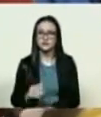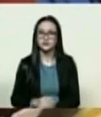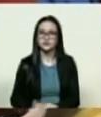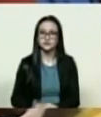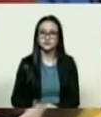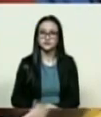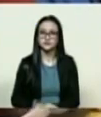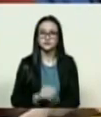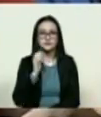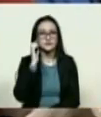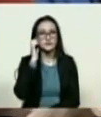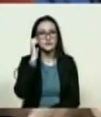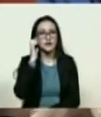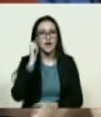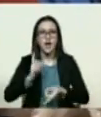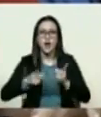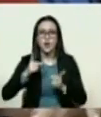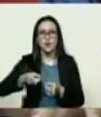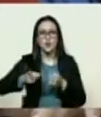pudieran pensar,